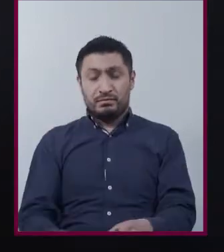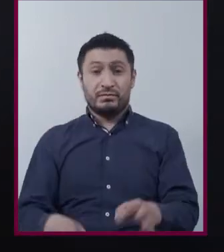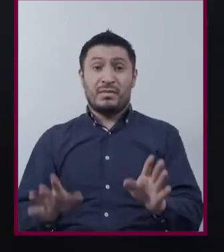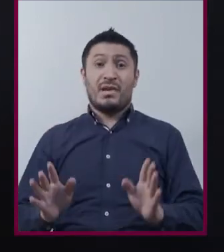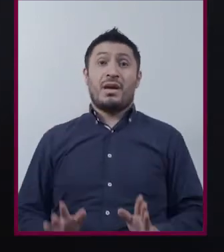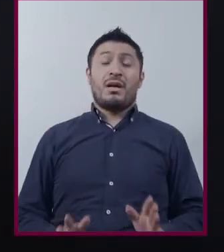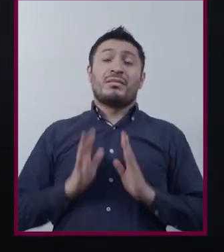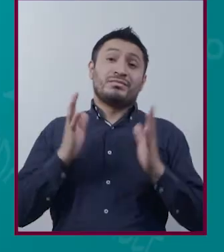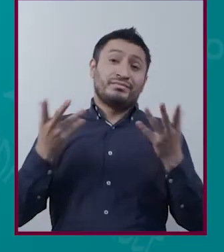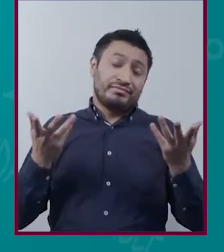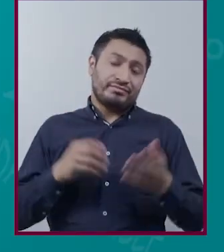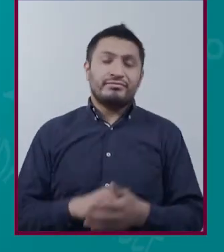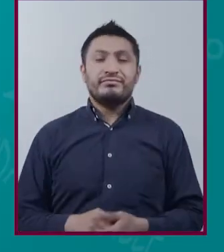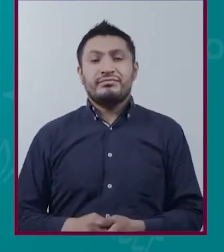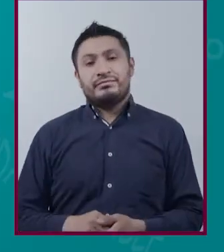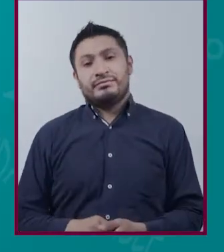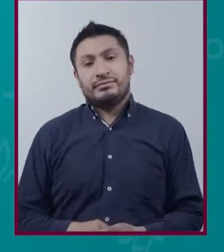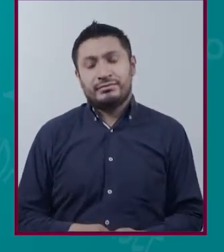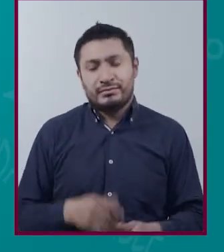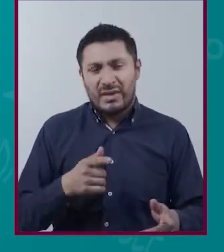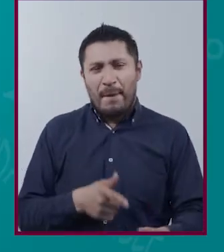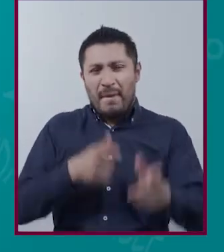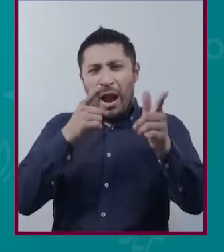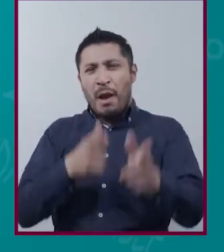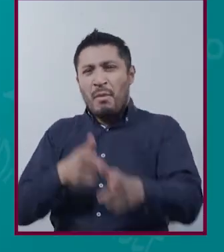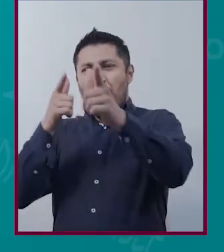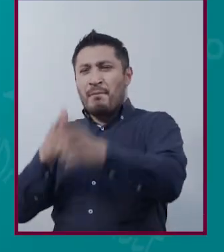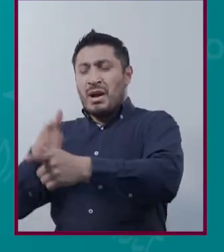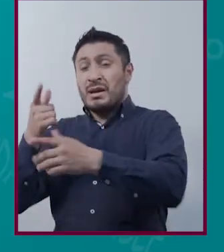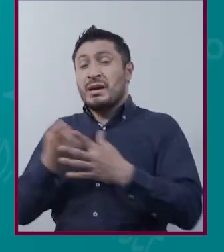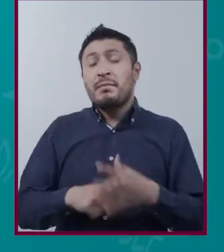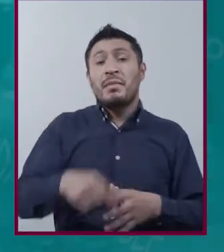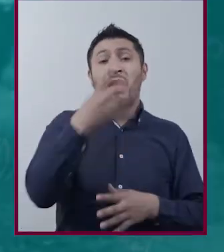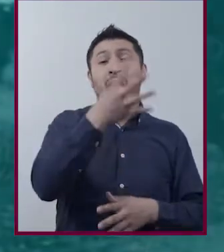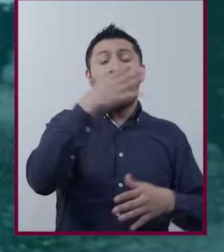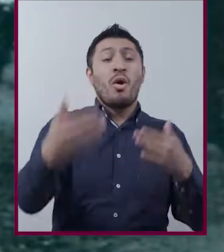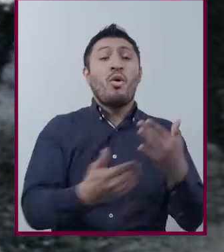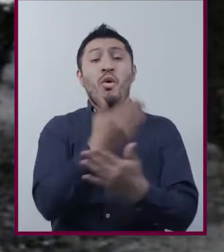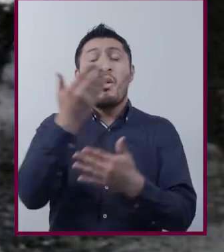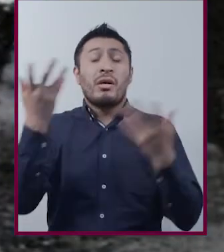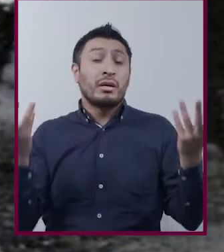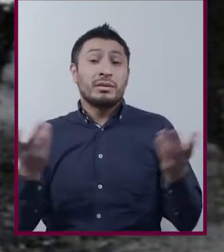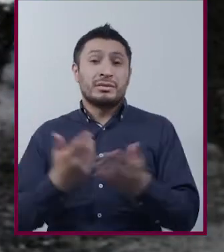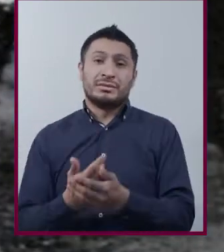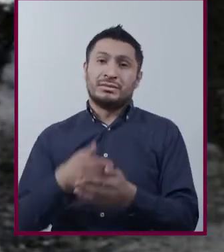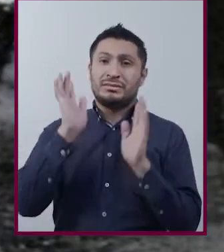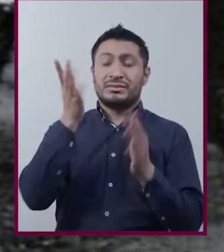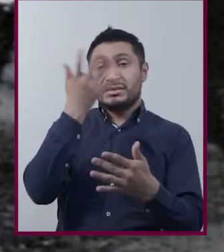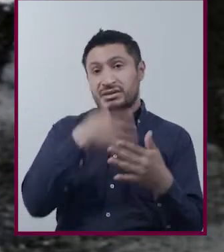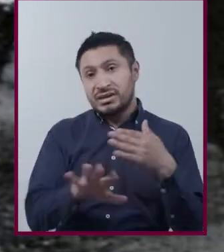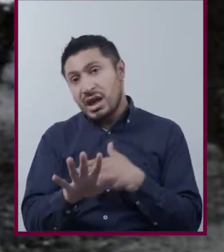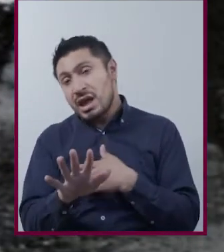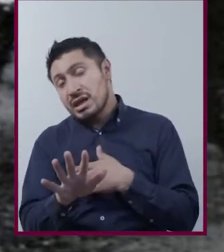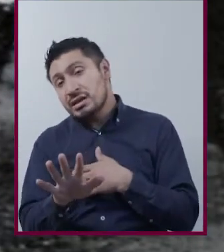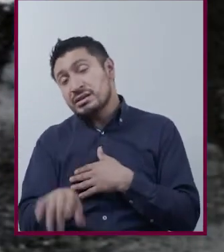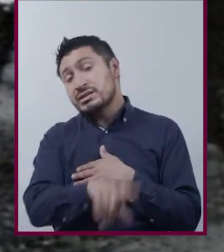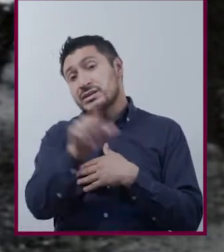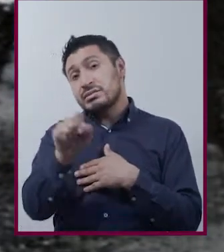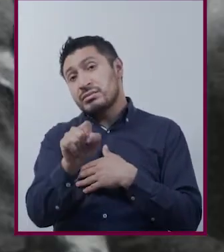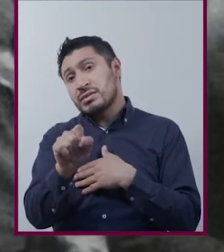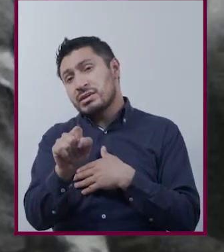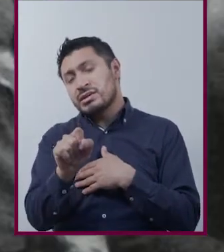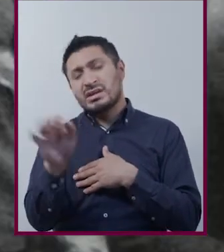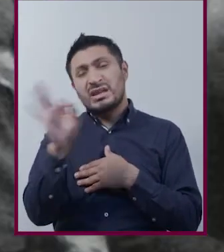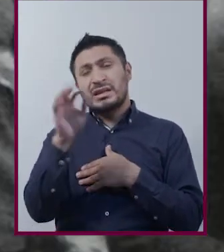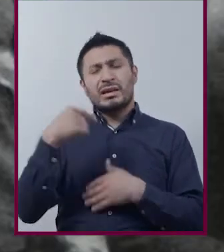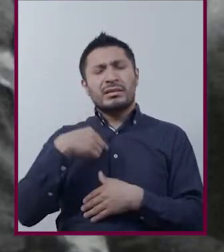asombrosa y conmovedora. Los balazos habían empezado a las 4 de la mañana. Eran las 10. Luego